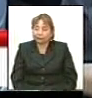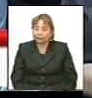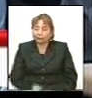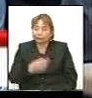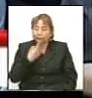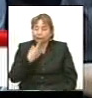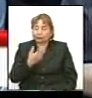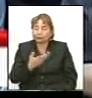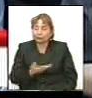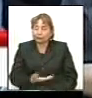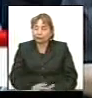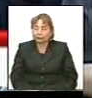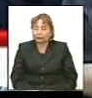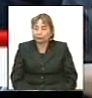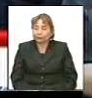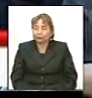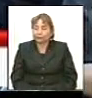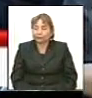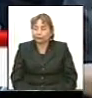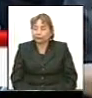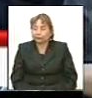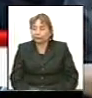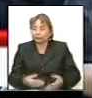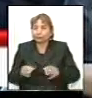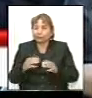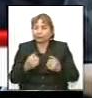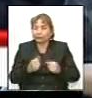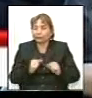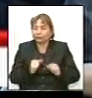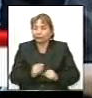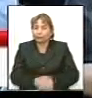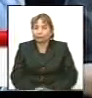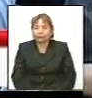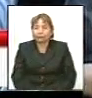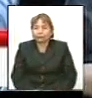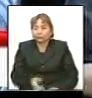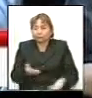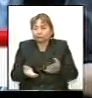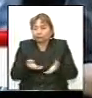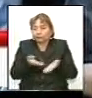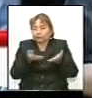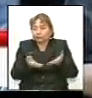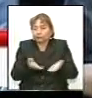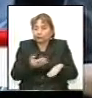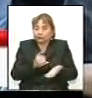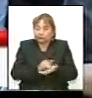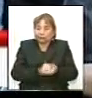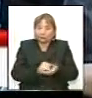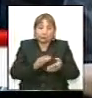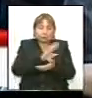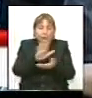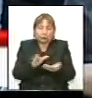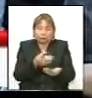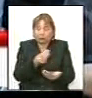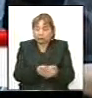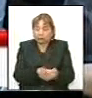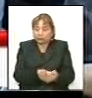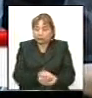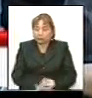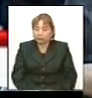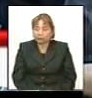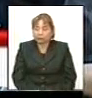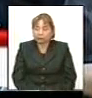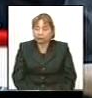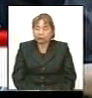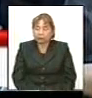lo mejor no se fondos en lo no se lo patrocina porque nuestro marco normativo general digamos como